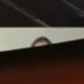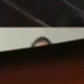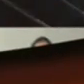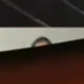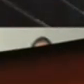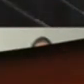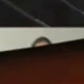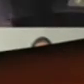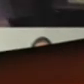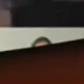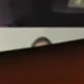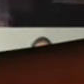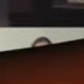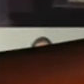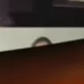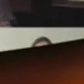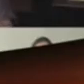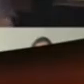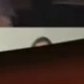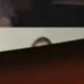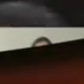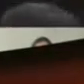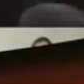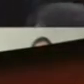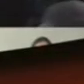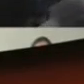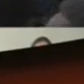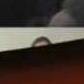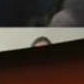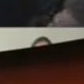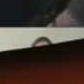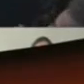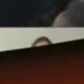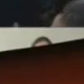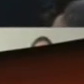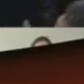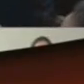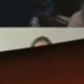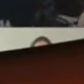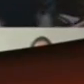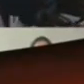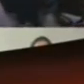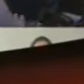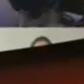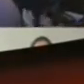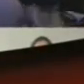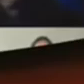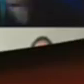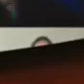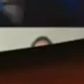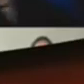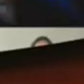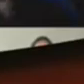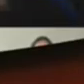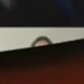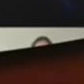Gabriela Michetti firmó este decreto parlamentario a través de un comunicado de prensa. La